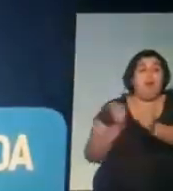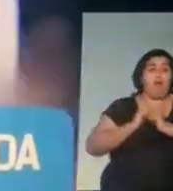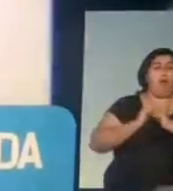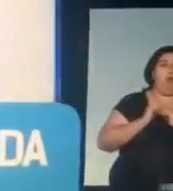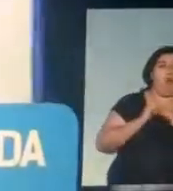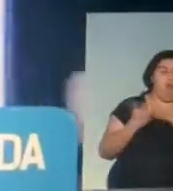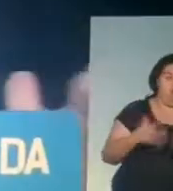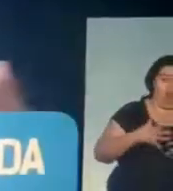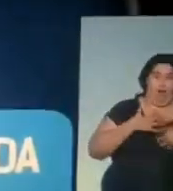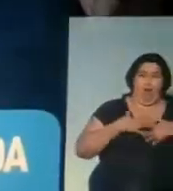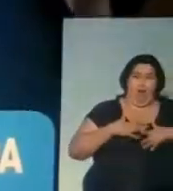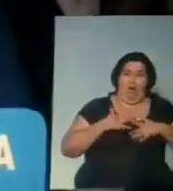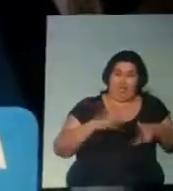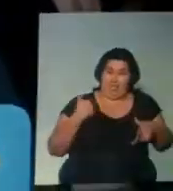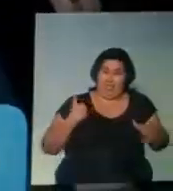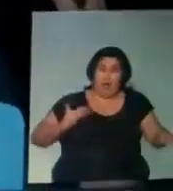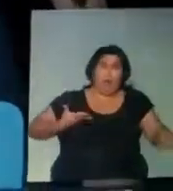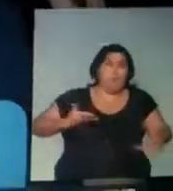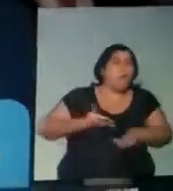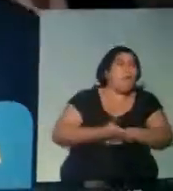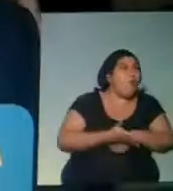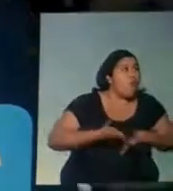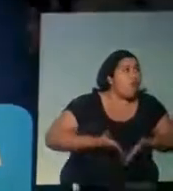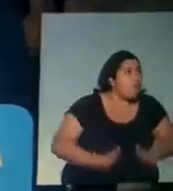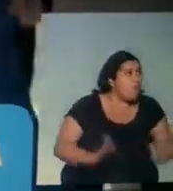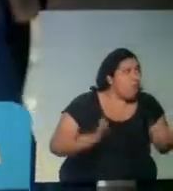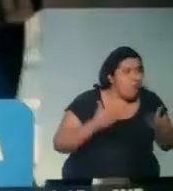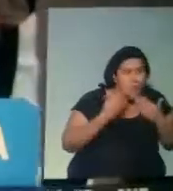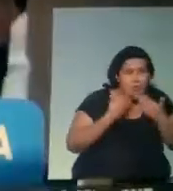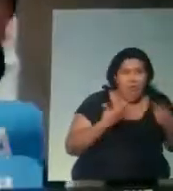volver a jugar con el equipo en San Juan. Así